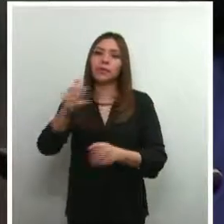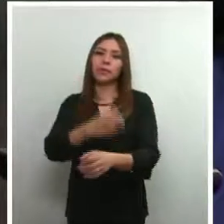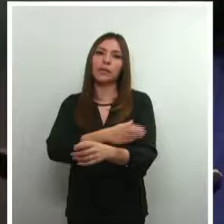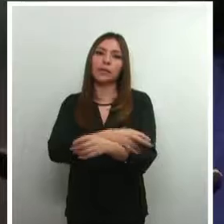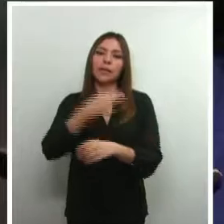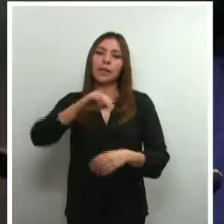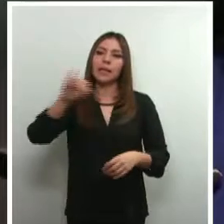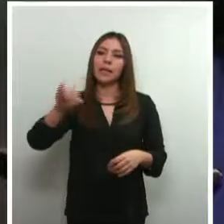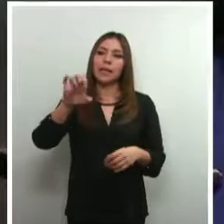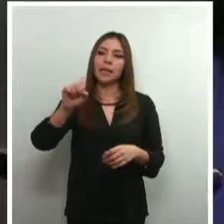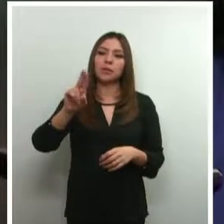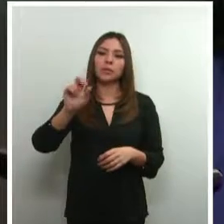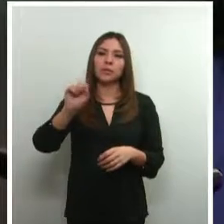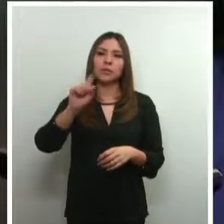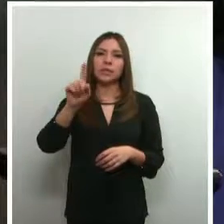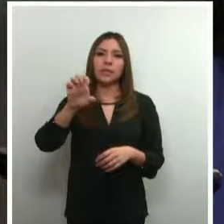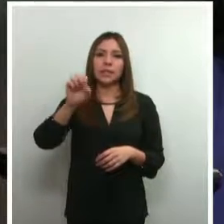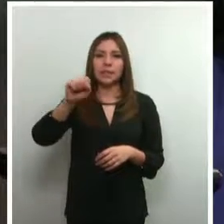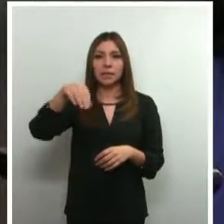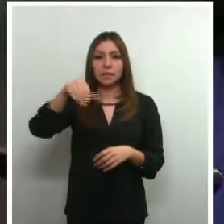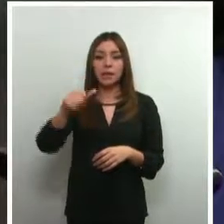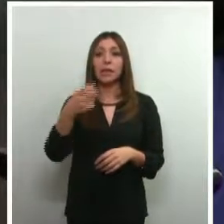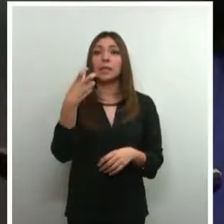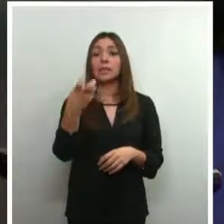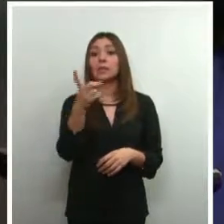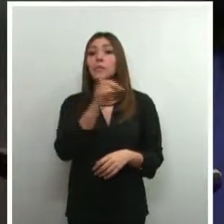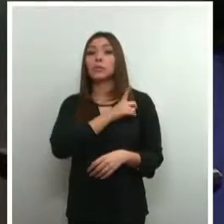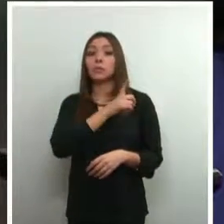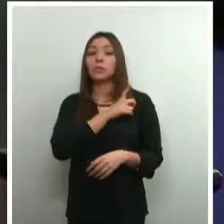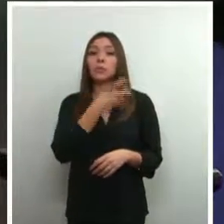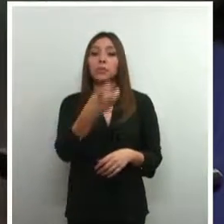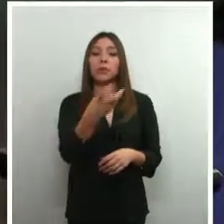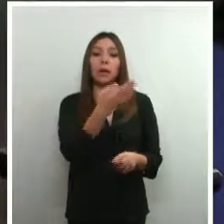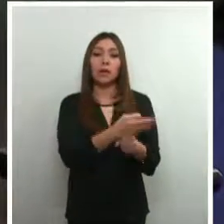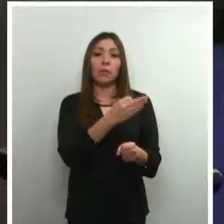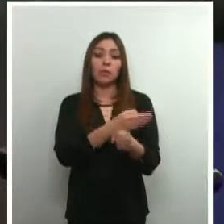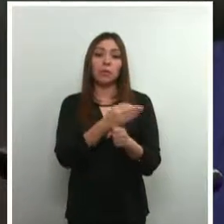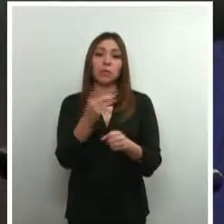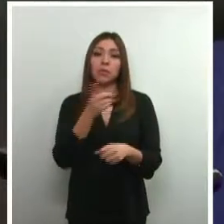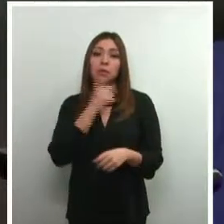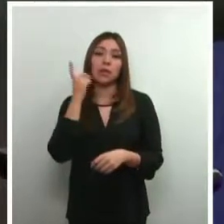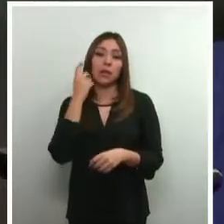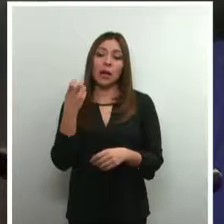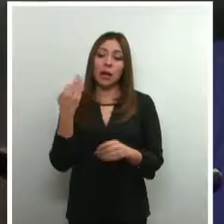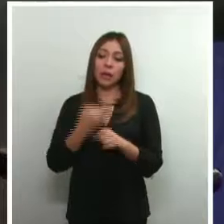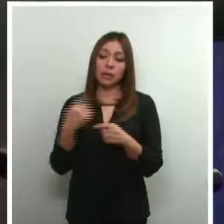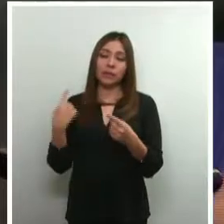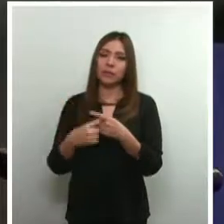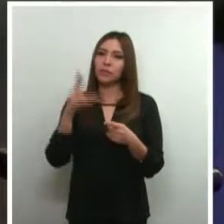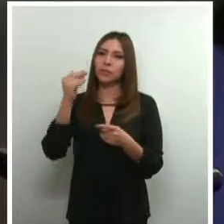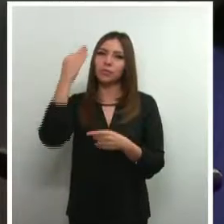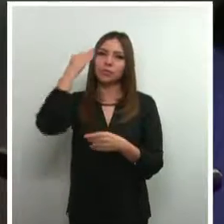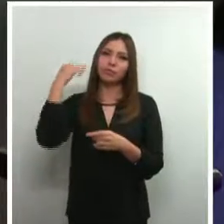Sesma, que no es solamente en esta coyuntura, sino por muchos años ha venido trabajando en estos temas.